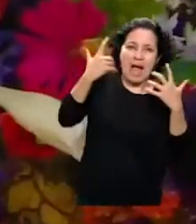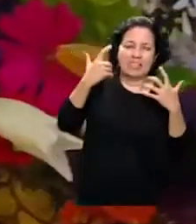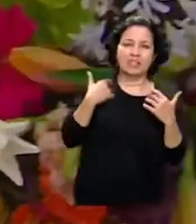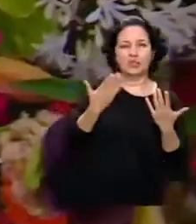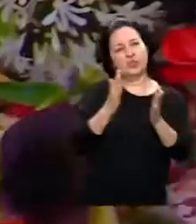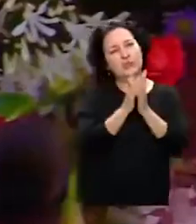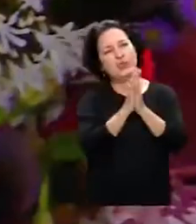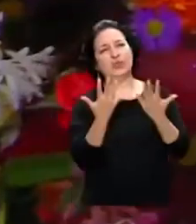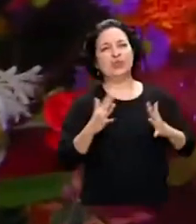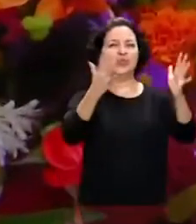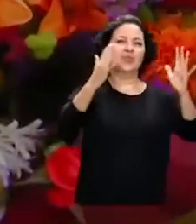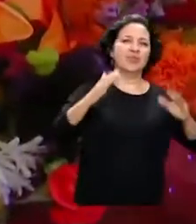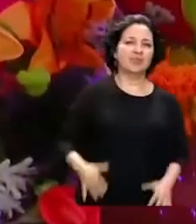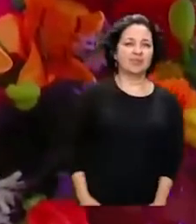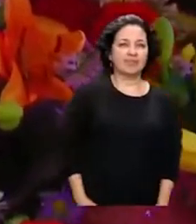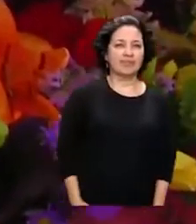Raúl.